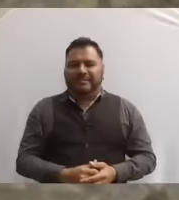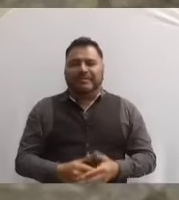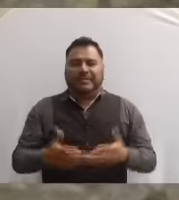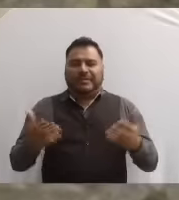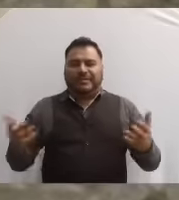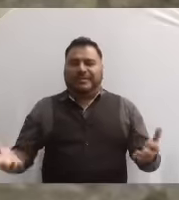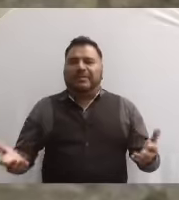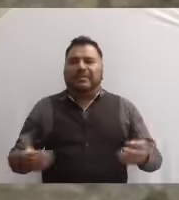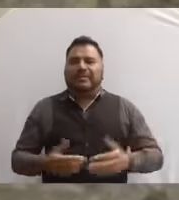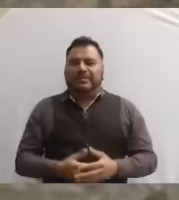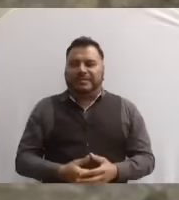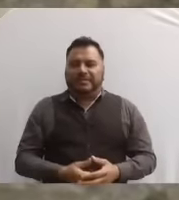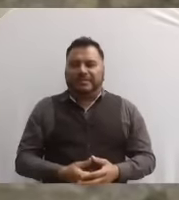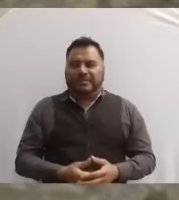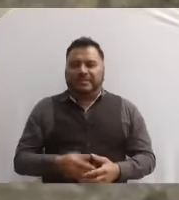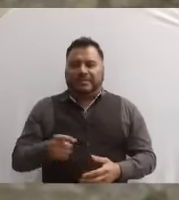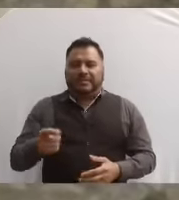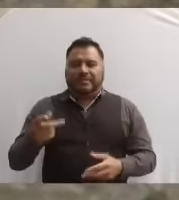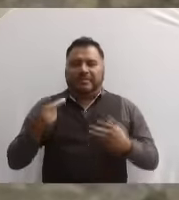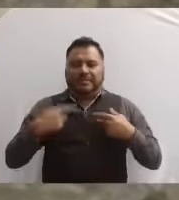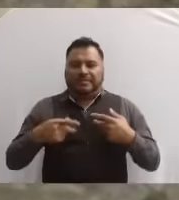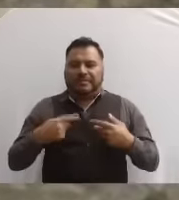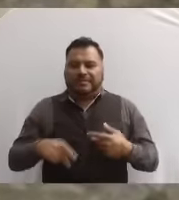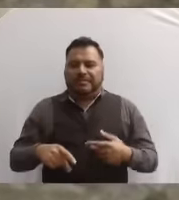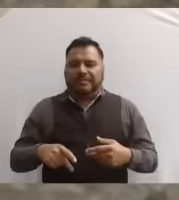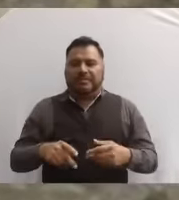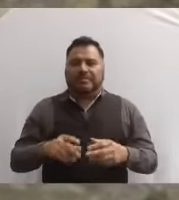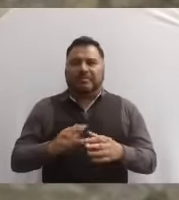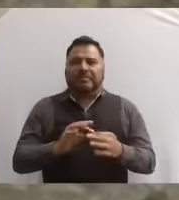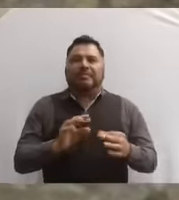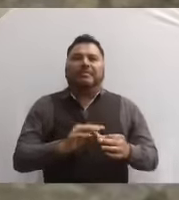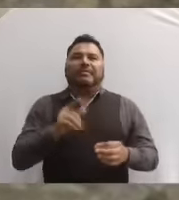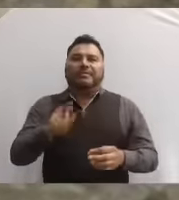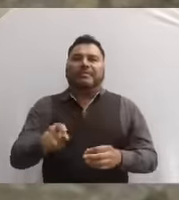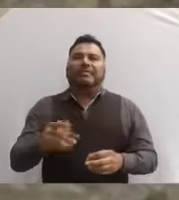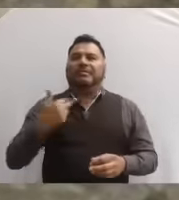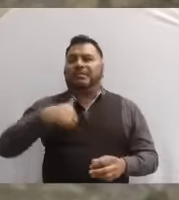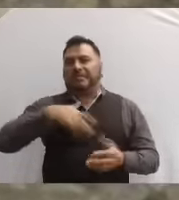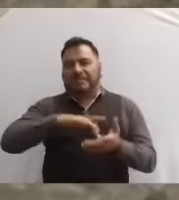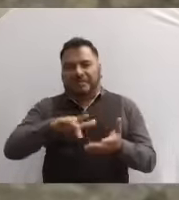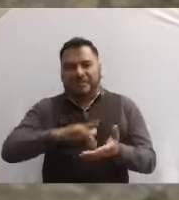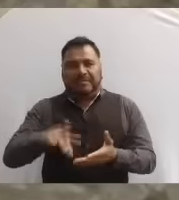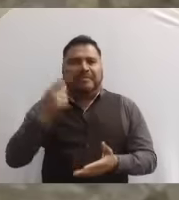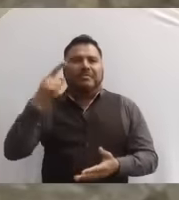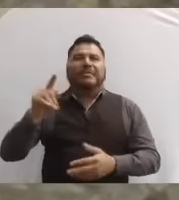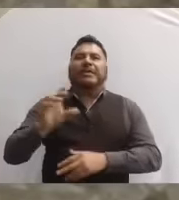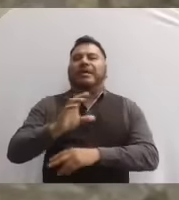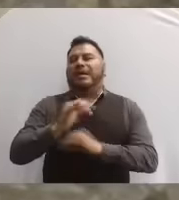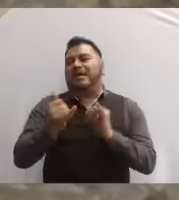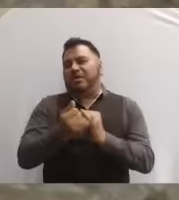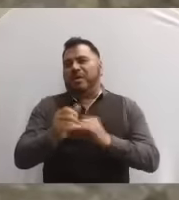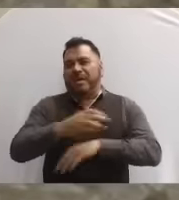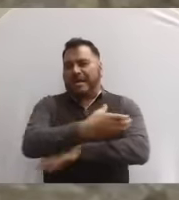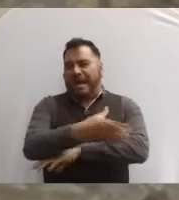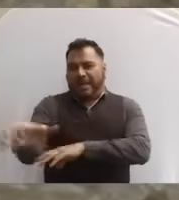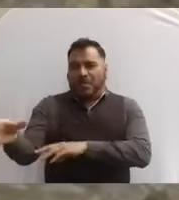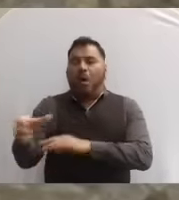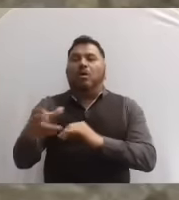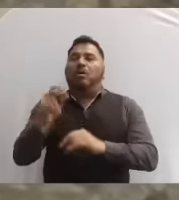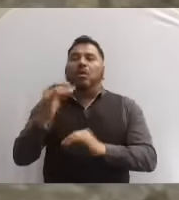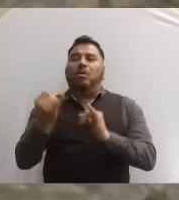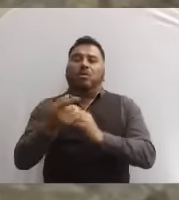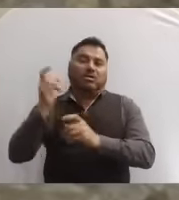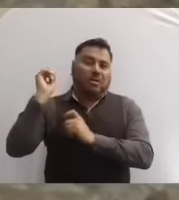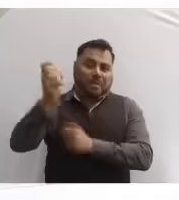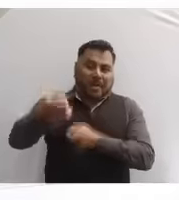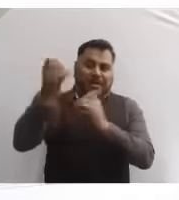Igual al campo, por aquí había gente de San Quintín. Vamos a dar mayor apoyo al campo, no solo a la pesca,